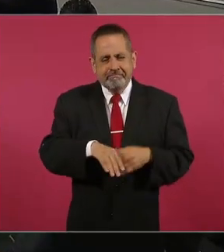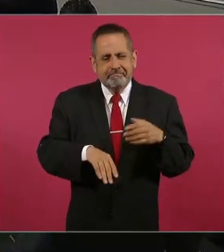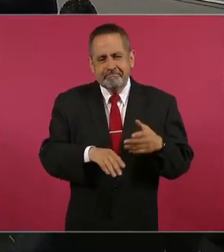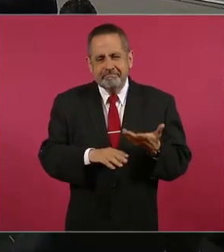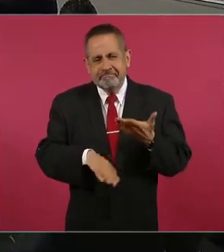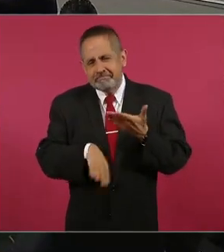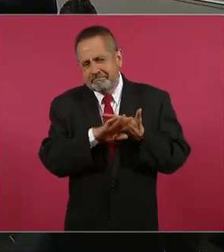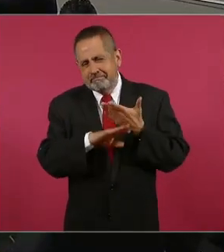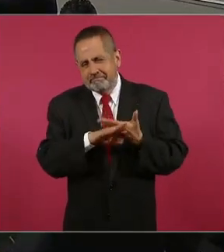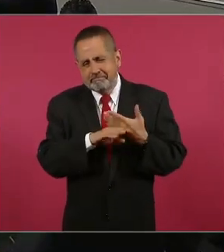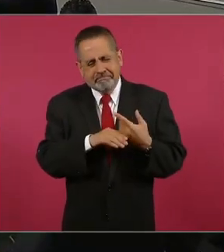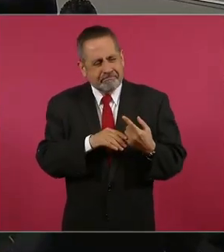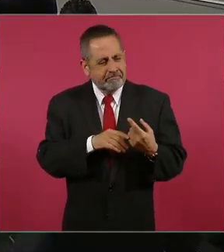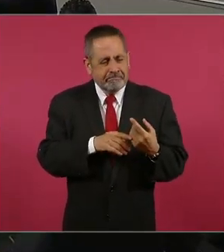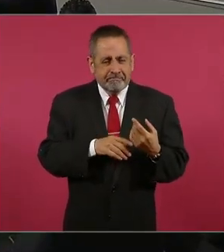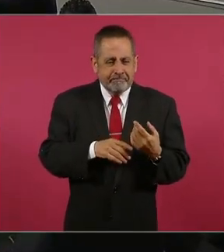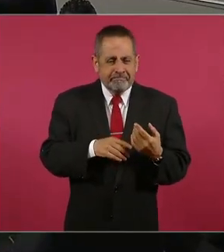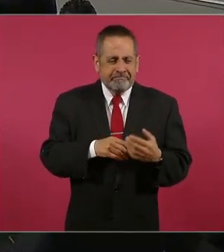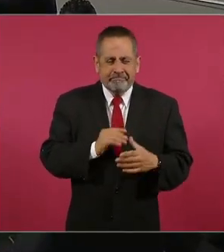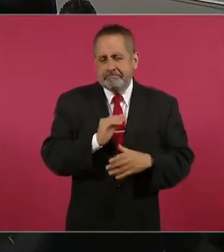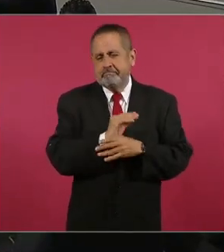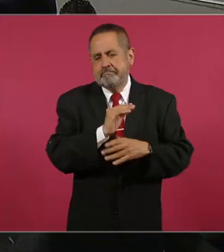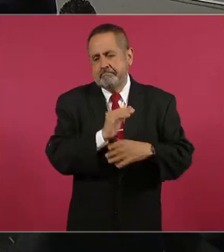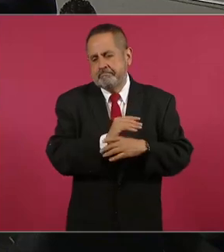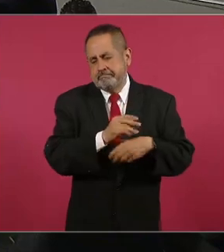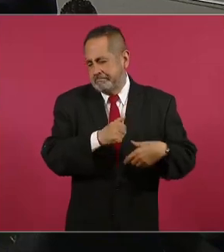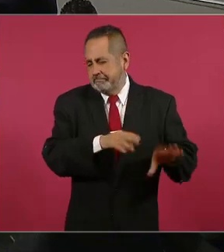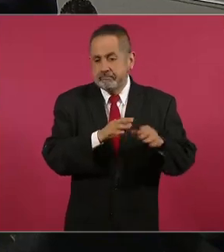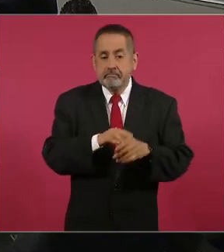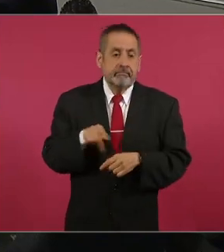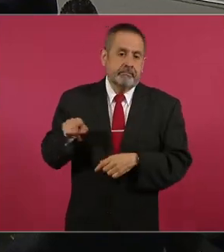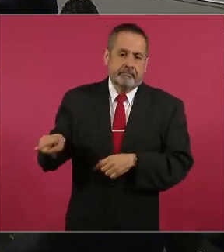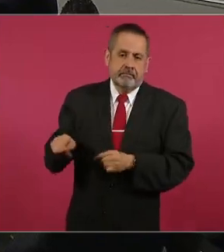un poco de golpes, ¿no? Yo creo